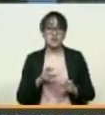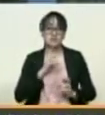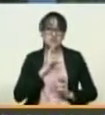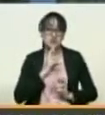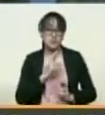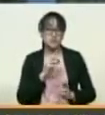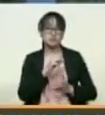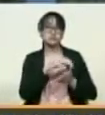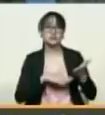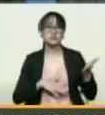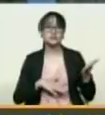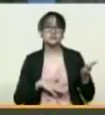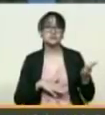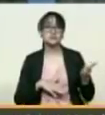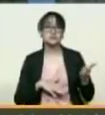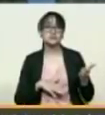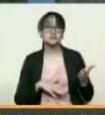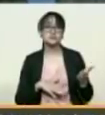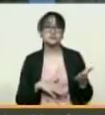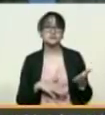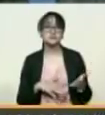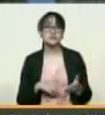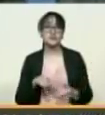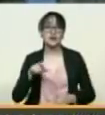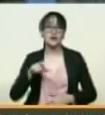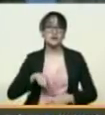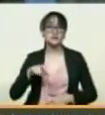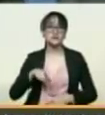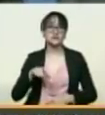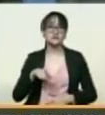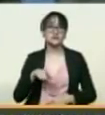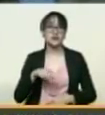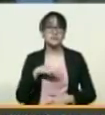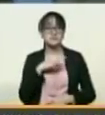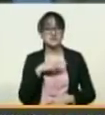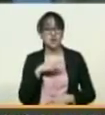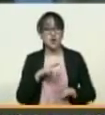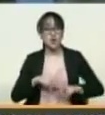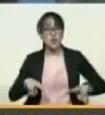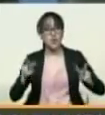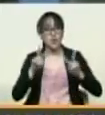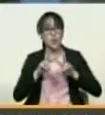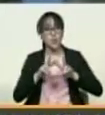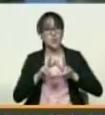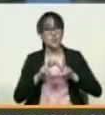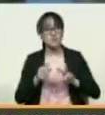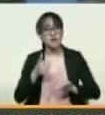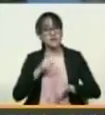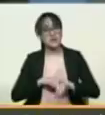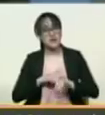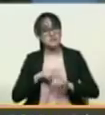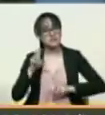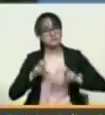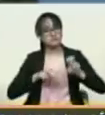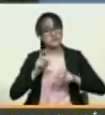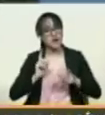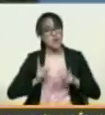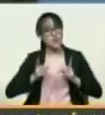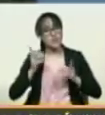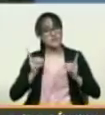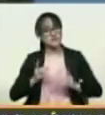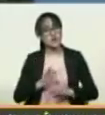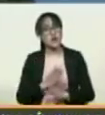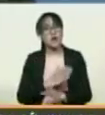la comunicación diciendo que ameritaban que las misiones de Naciones Unidas ameritan mayor tiempo, ameritan algunas decisiones